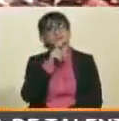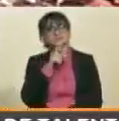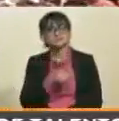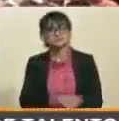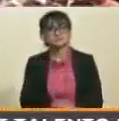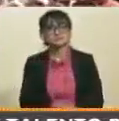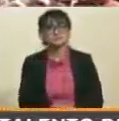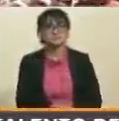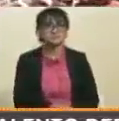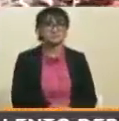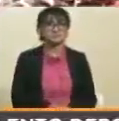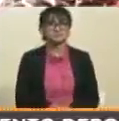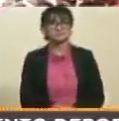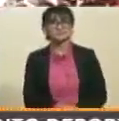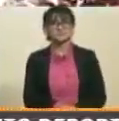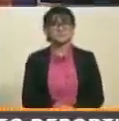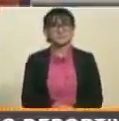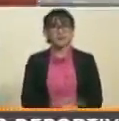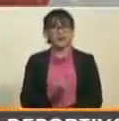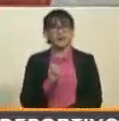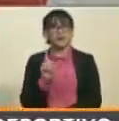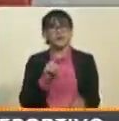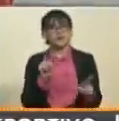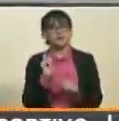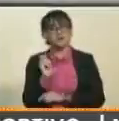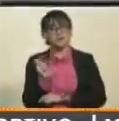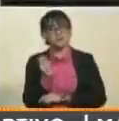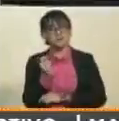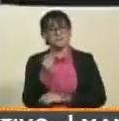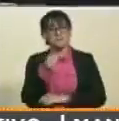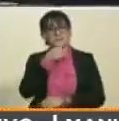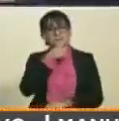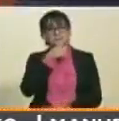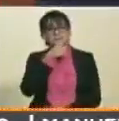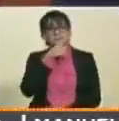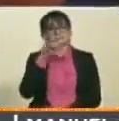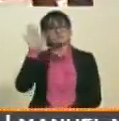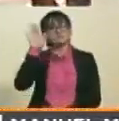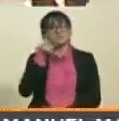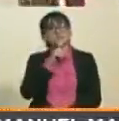Levanten la mano los que ya les llegó la pensión por el carnet de la patria. No,